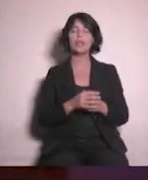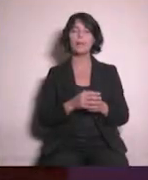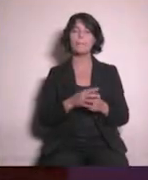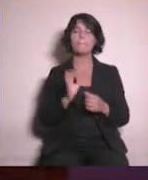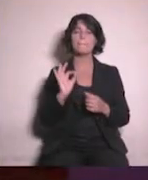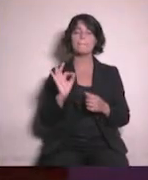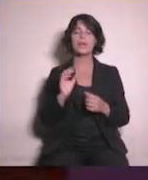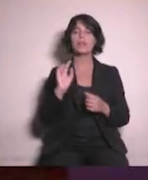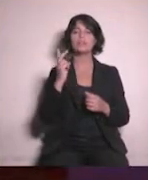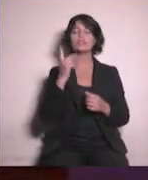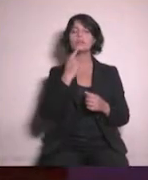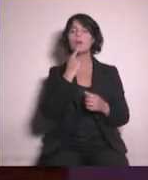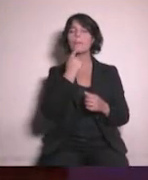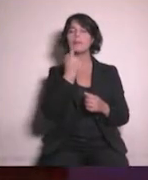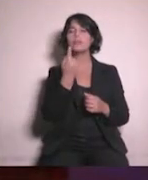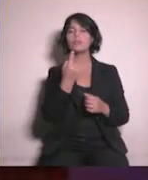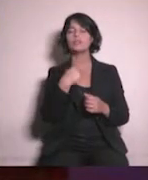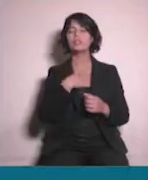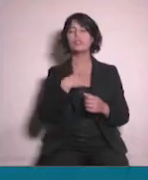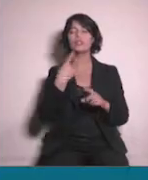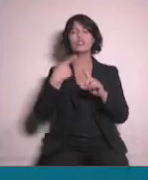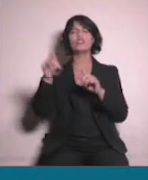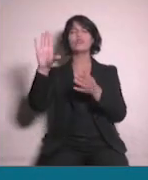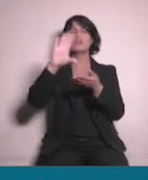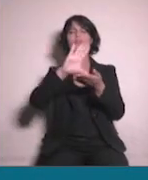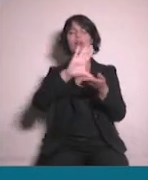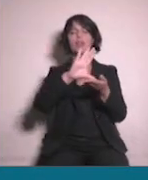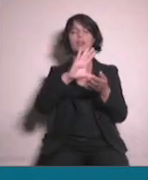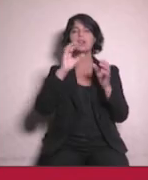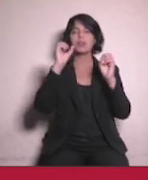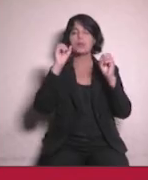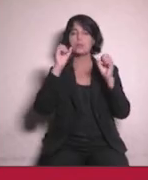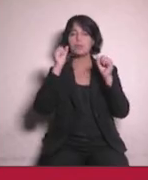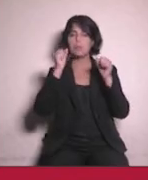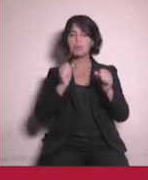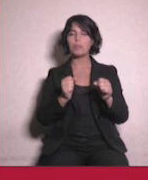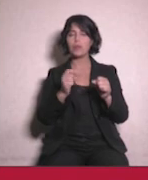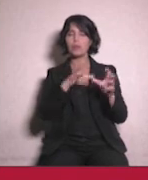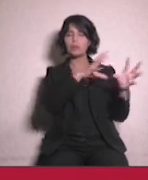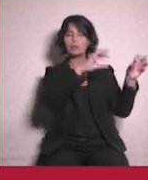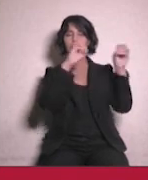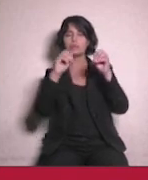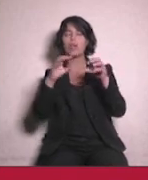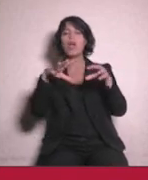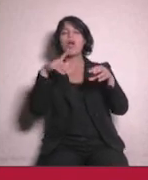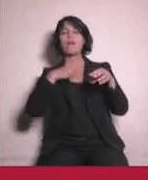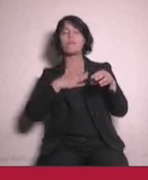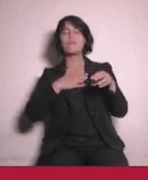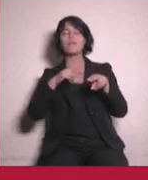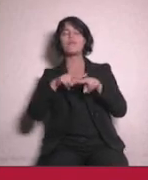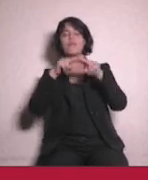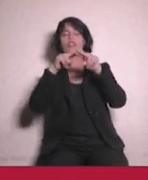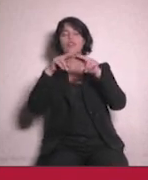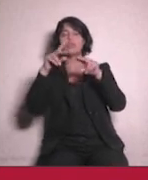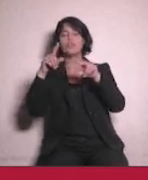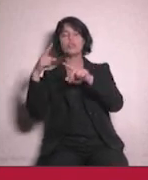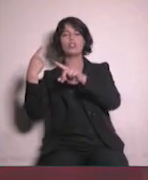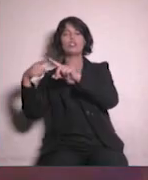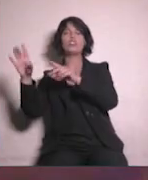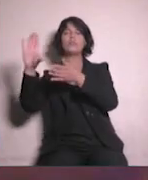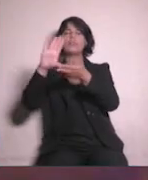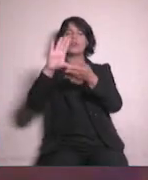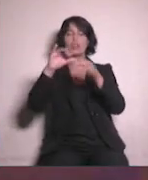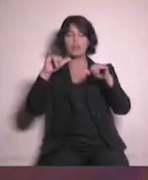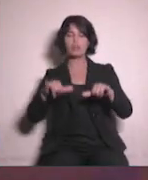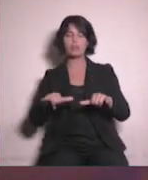Perfecto. La segunda pregunta, si soy extranjero, ¿puedo transferir los fondos a mi país de origen? Bueno, esa es una pregunta que ha